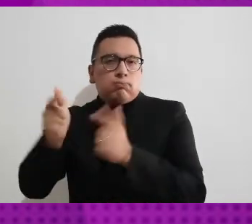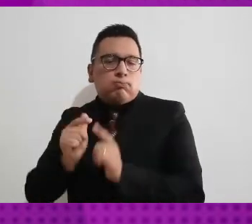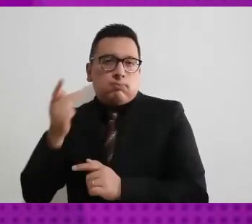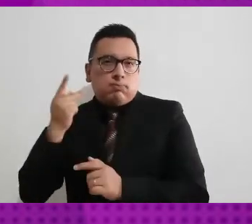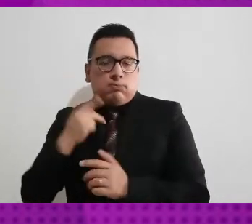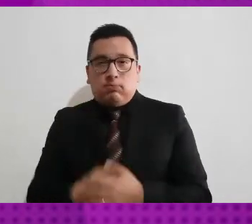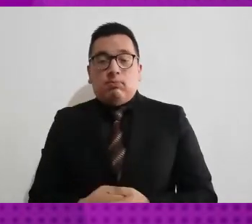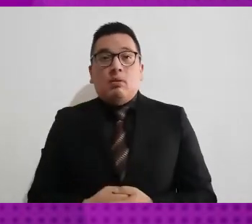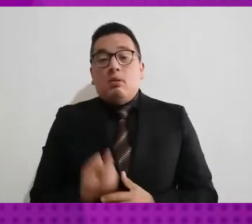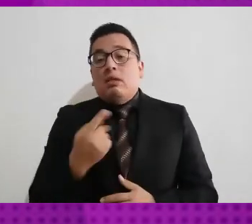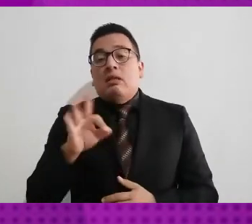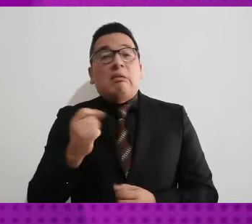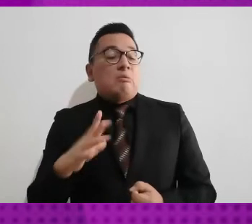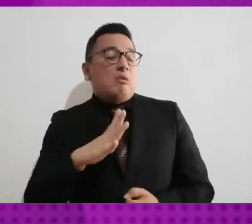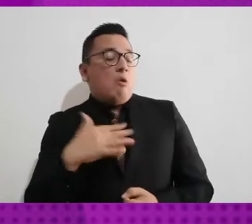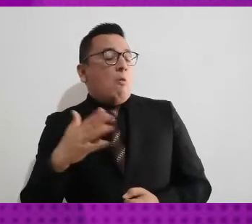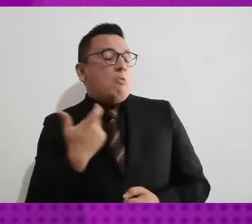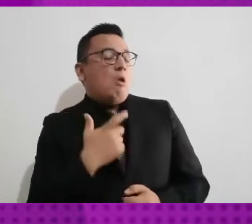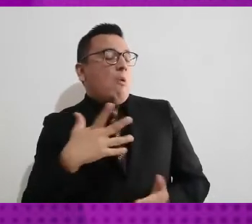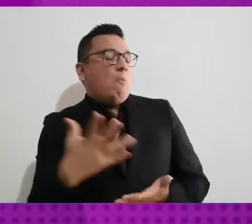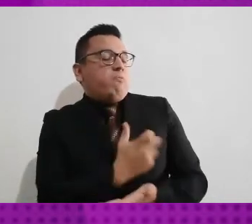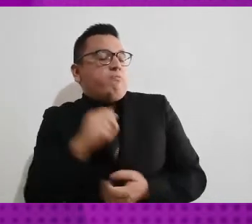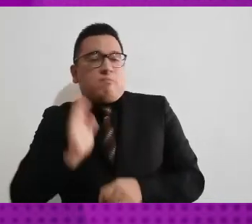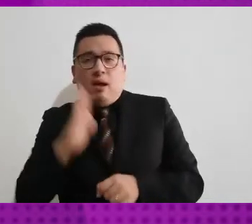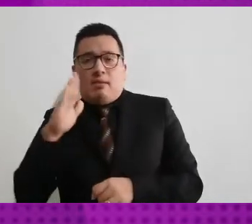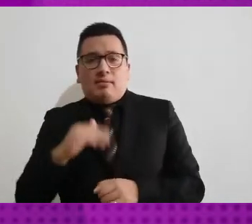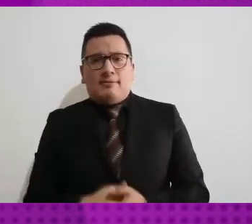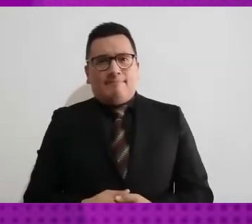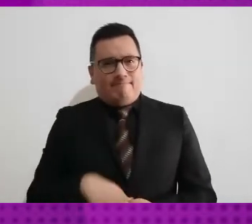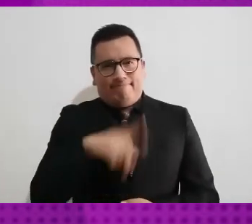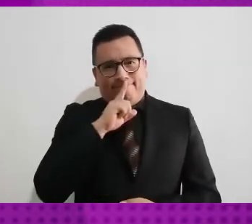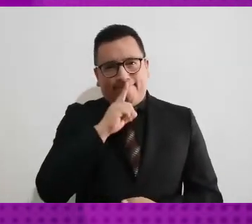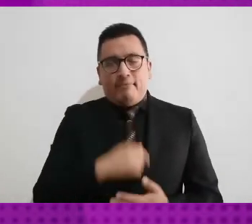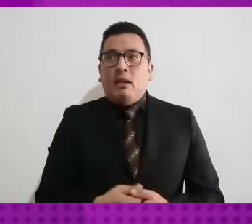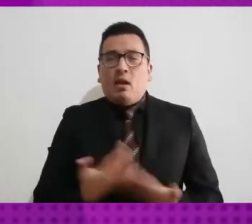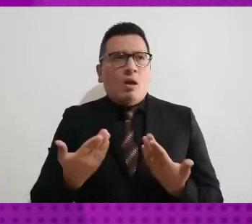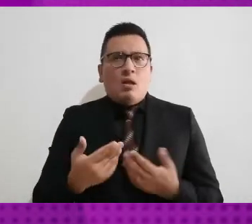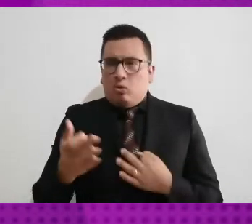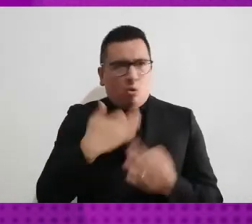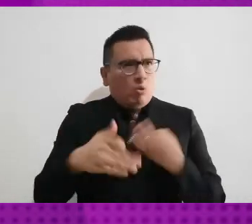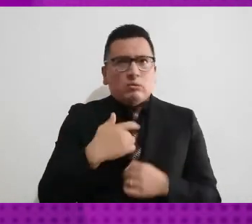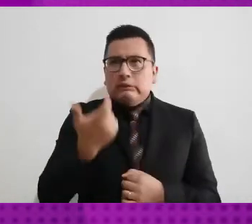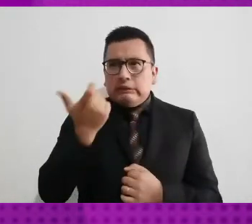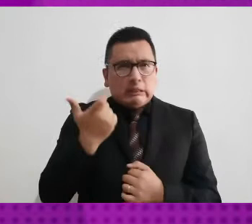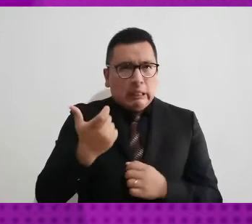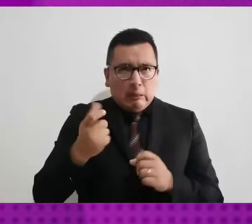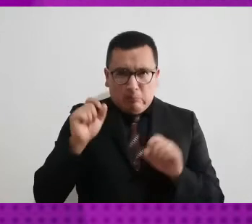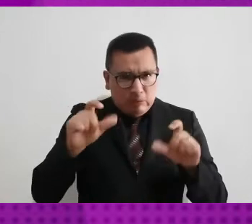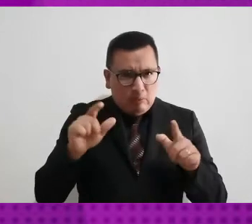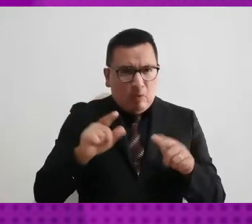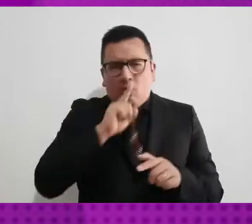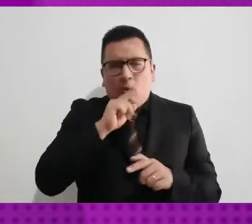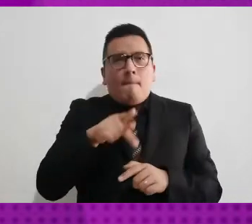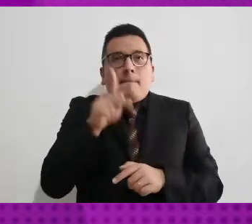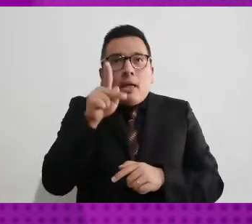partido tuviera mucho más recursos que otros, ¿no? No tienen la misma cantidad de recursos los partidos políticos, pero es un modelo que